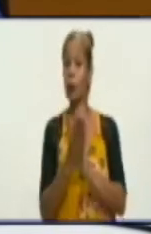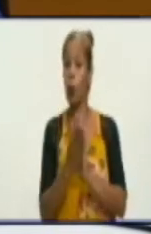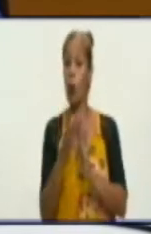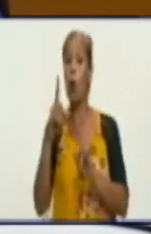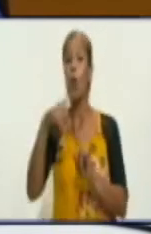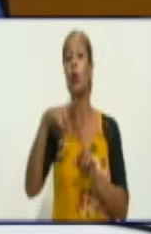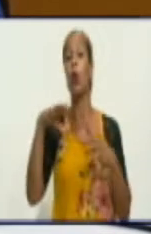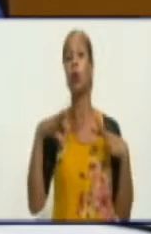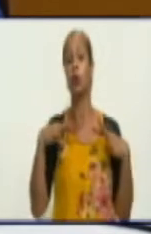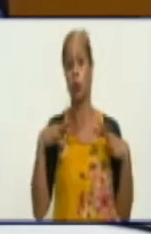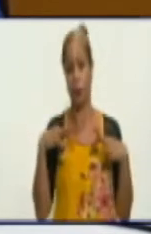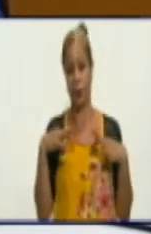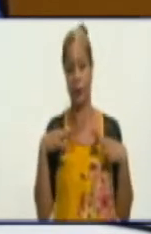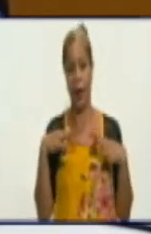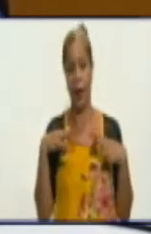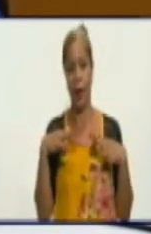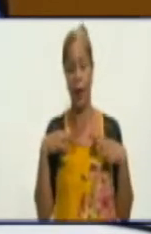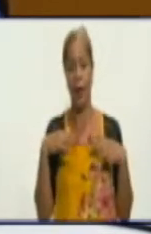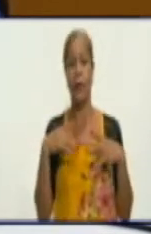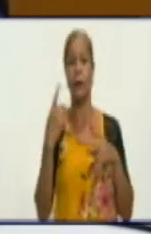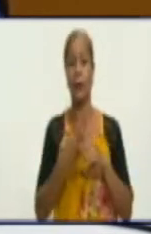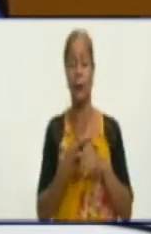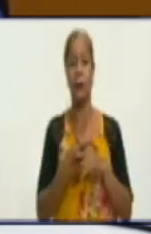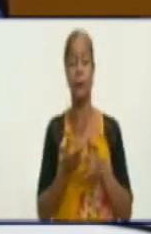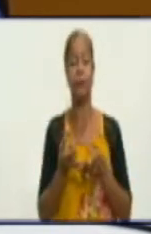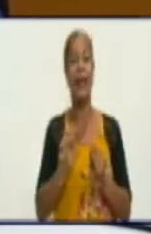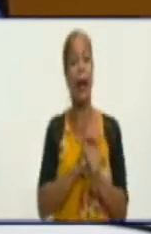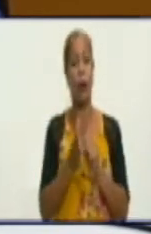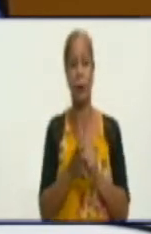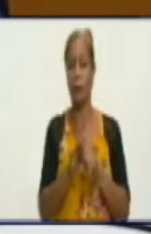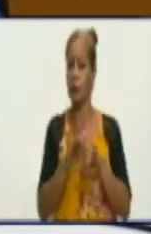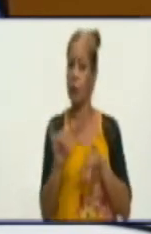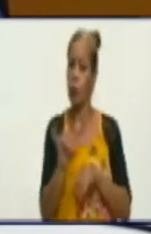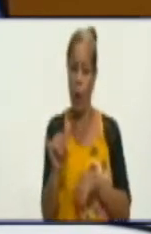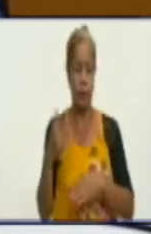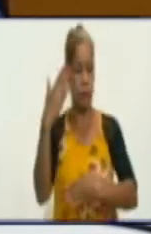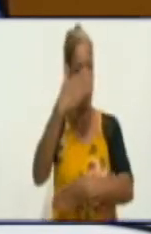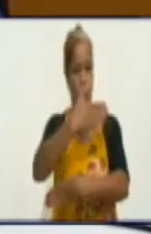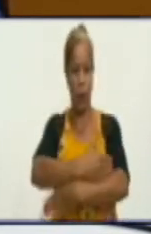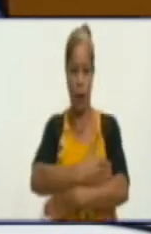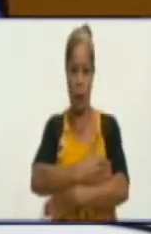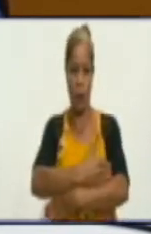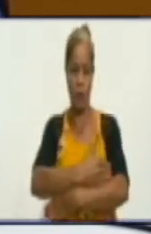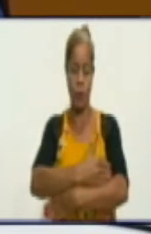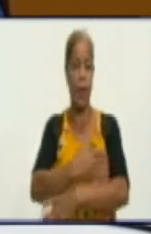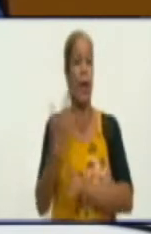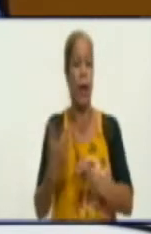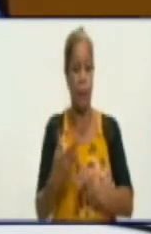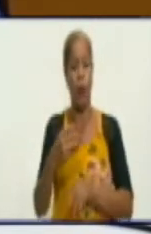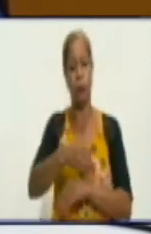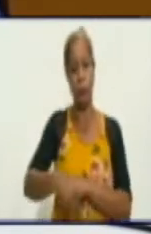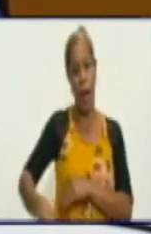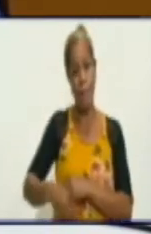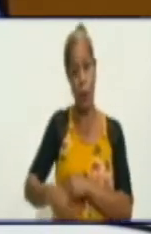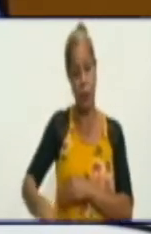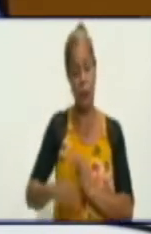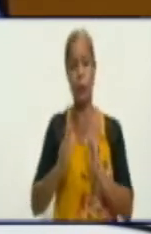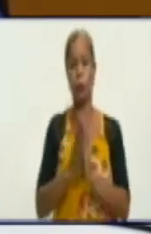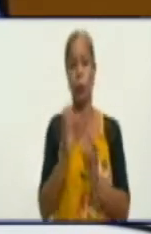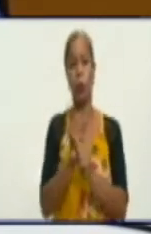tenido un nivel en la interrupción laboral. Esto, por supuesto, ha sido aprovechado también por nuestros trabajadores, por